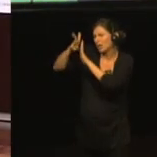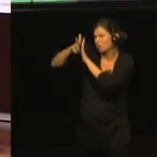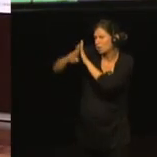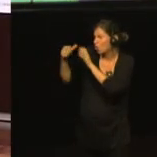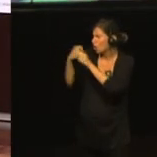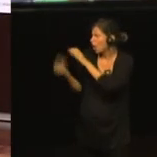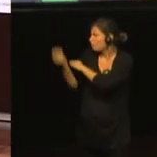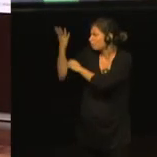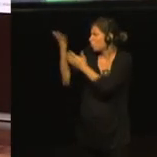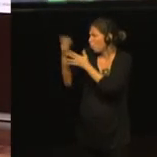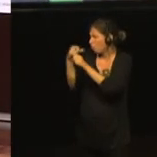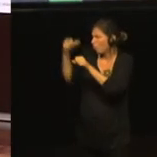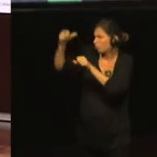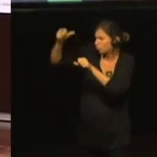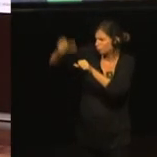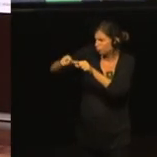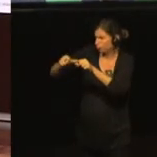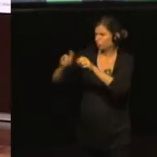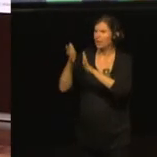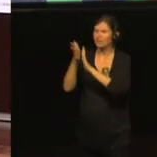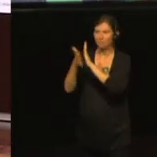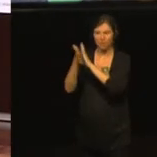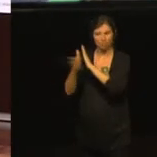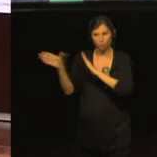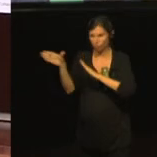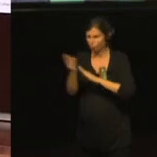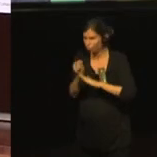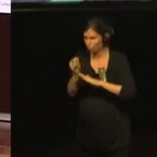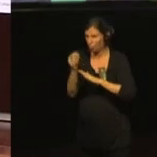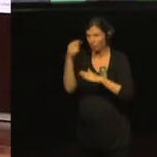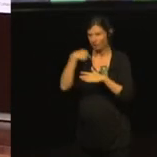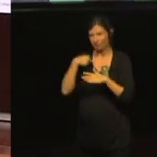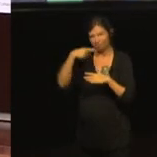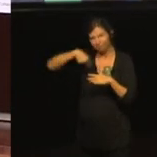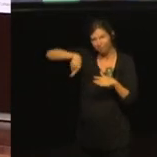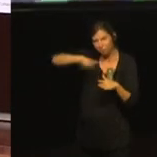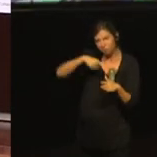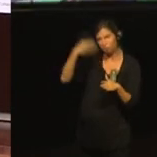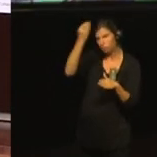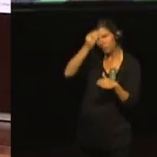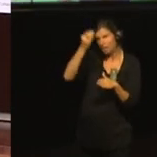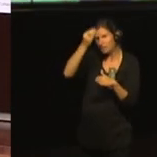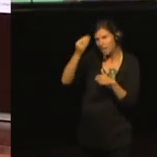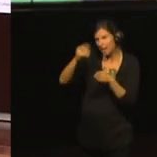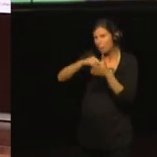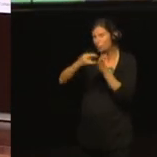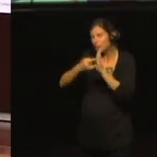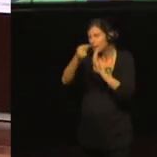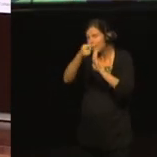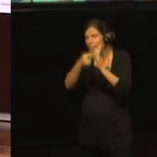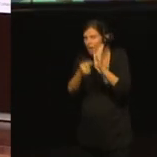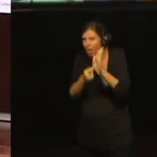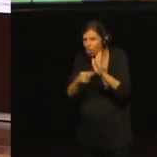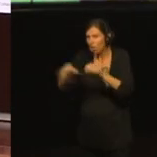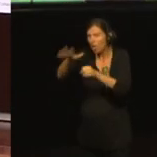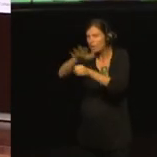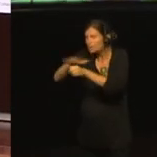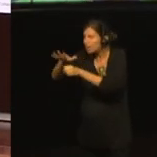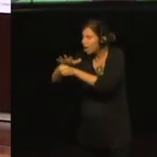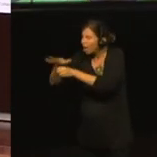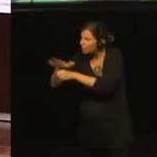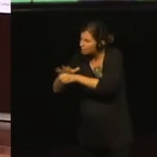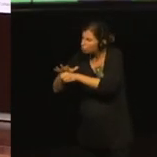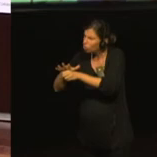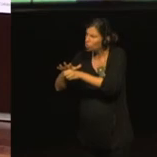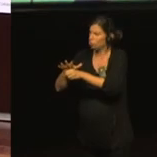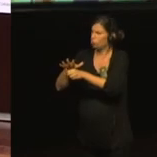el modo como estábamos pensando plantear los indicadores y los ámbitos y que